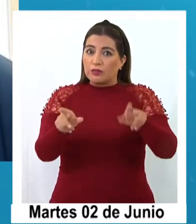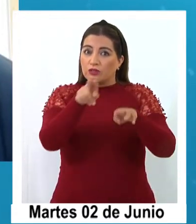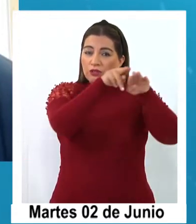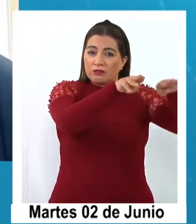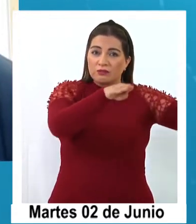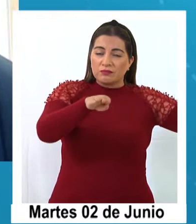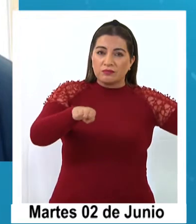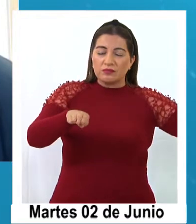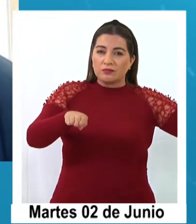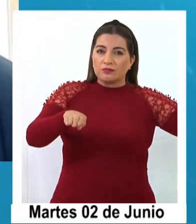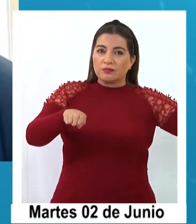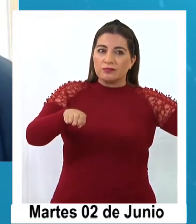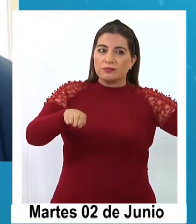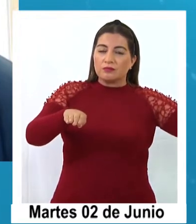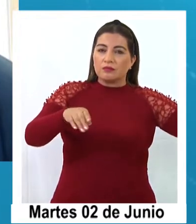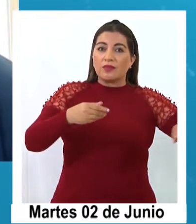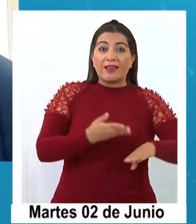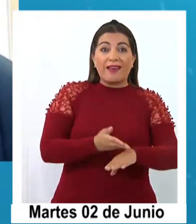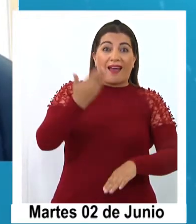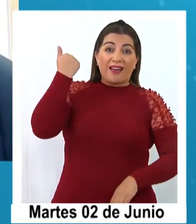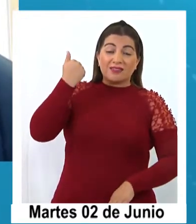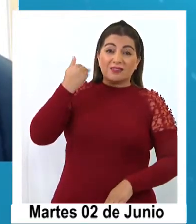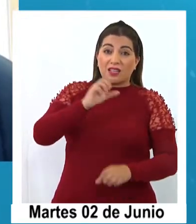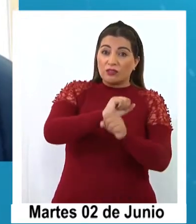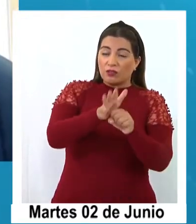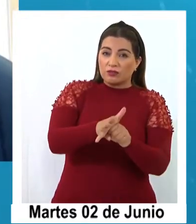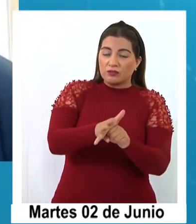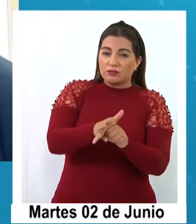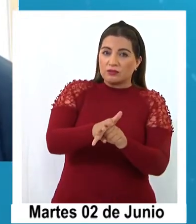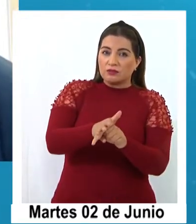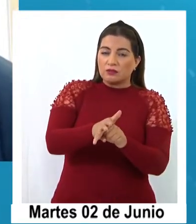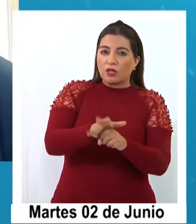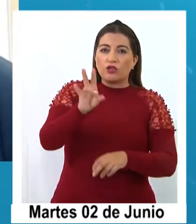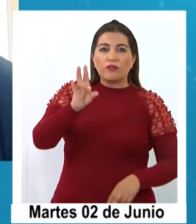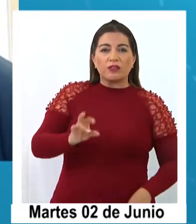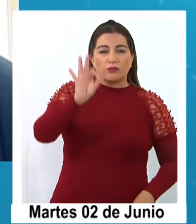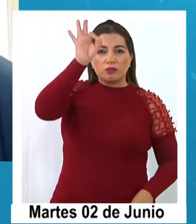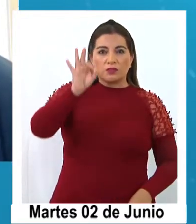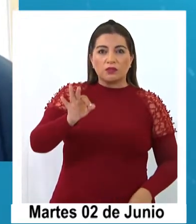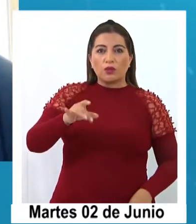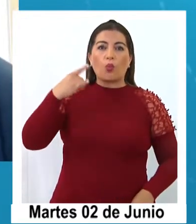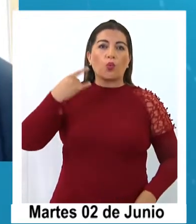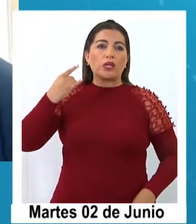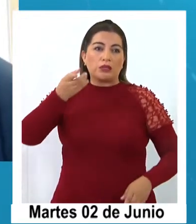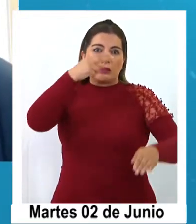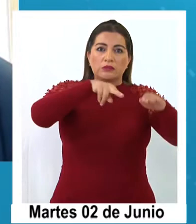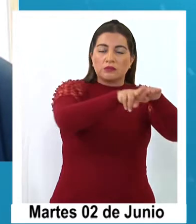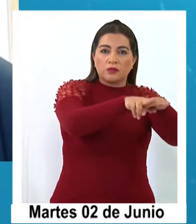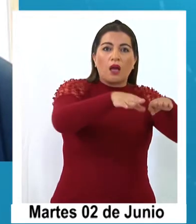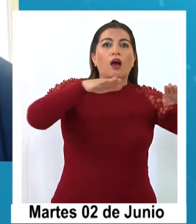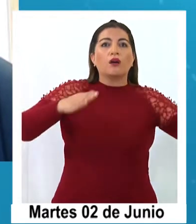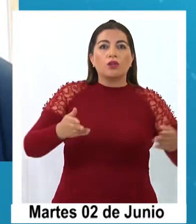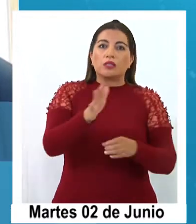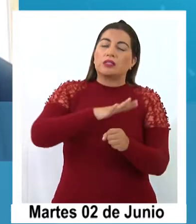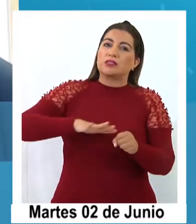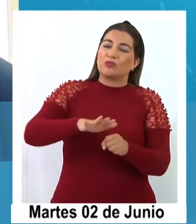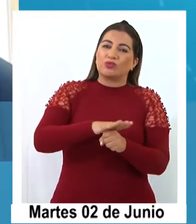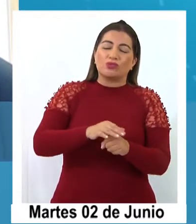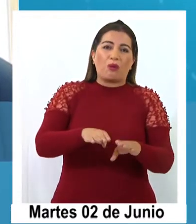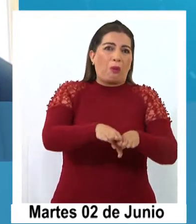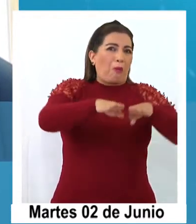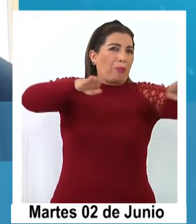hospital en tiempos antes de la pandemia, era el noventa por ciento ingresaba por urgencia. Y bueno, y ahora esta situación lo